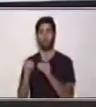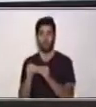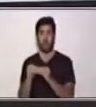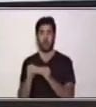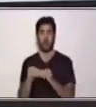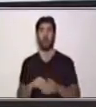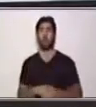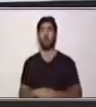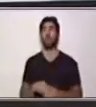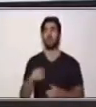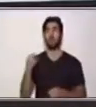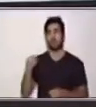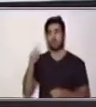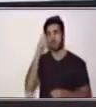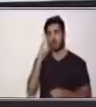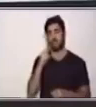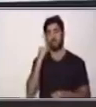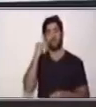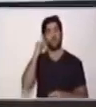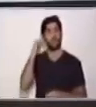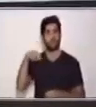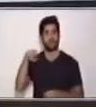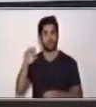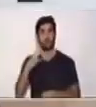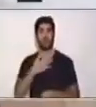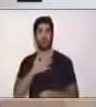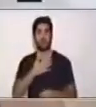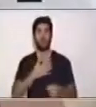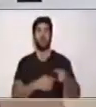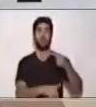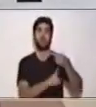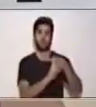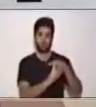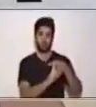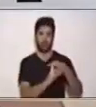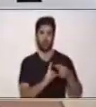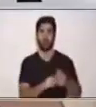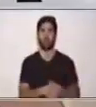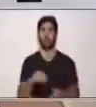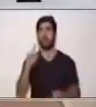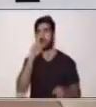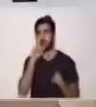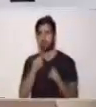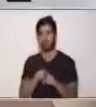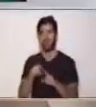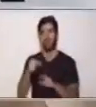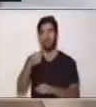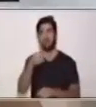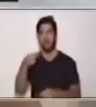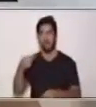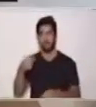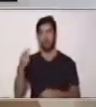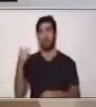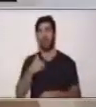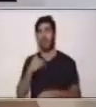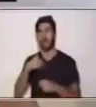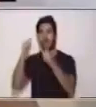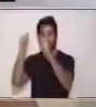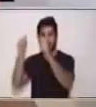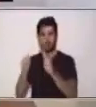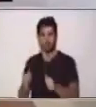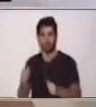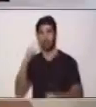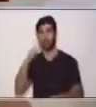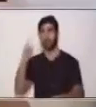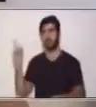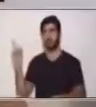El signo se le llama en este caso más. También con la resta voy a hacer